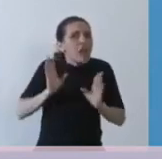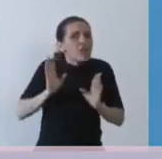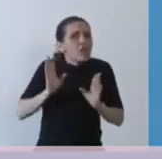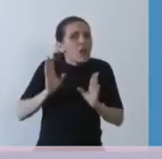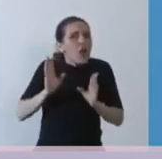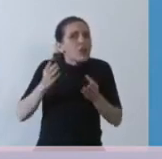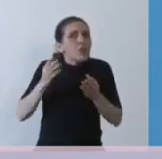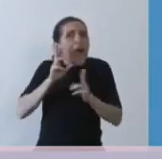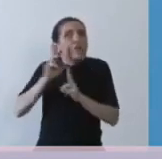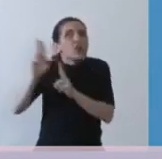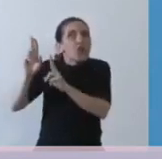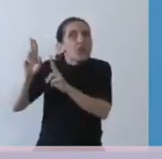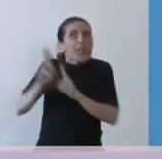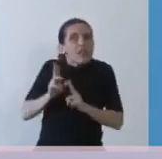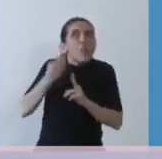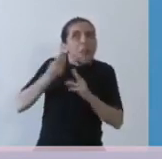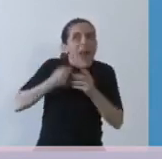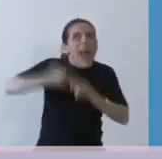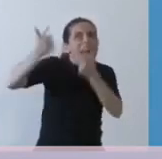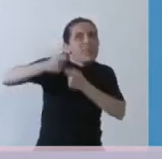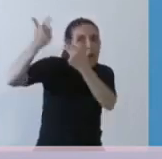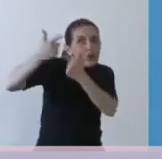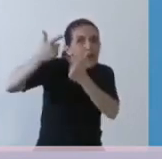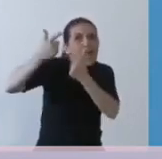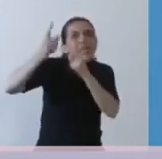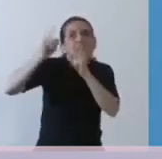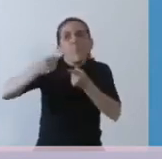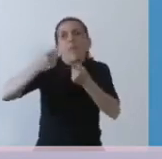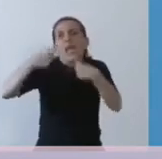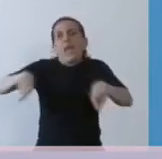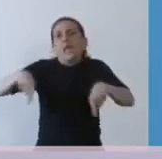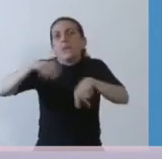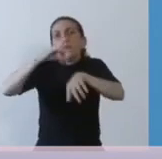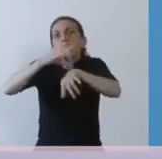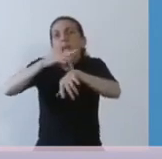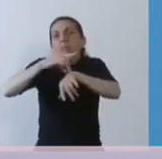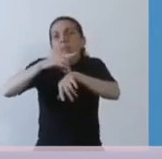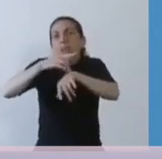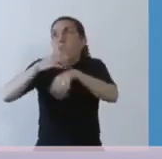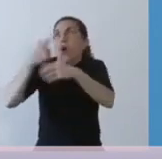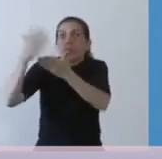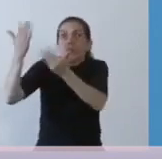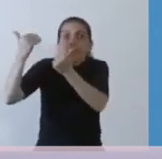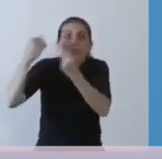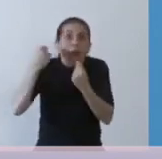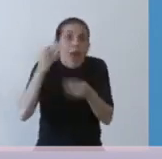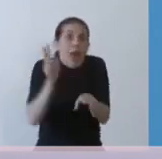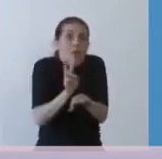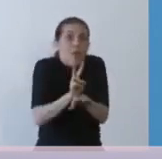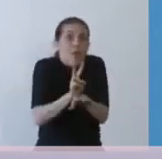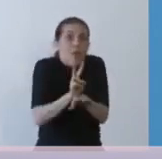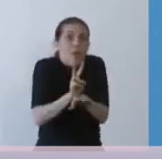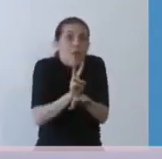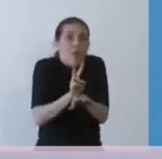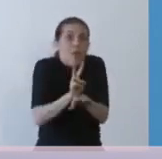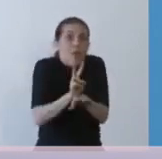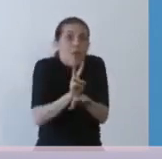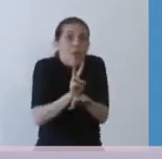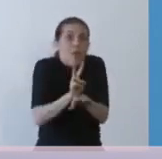exportación de insumos equipamiento médico que el país necesita para afrontar la pandemia es decir no va a estar